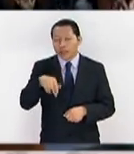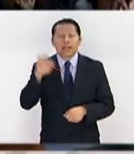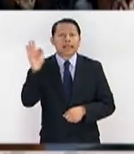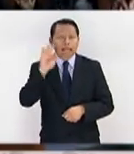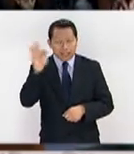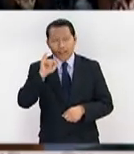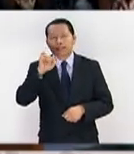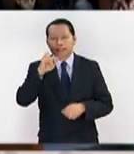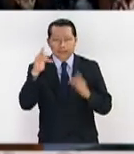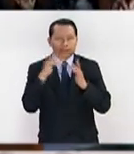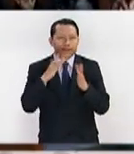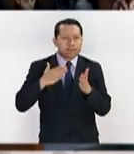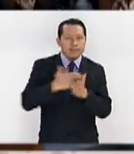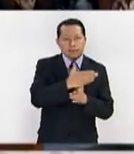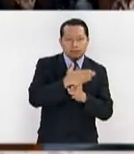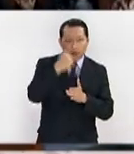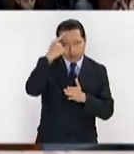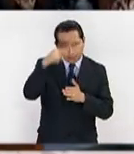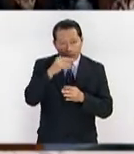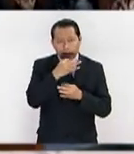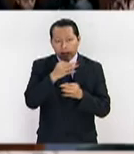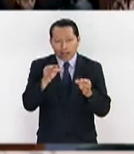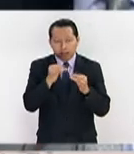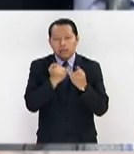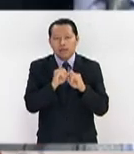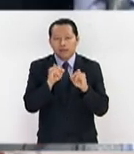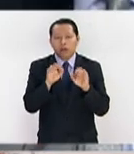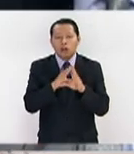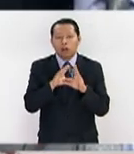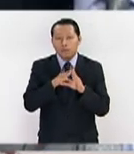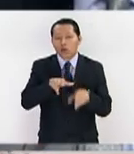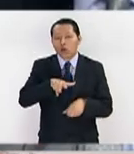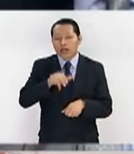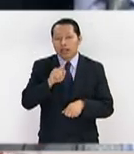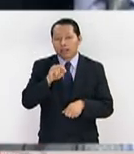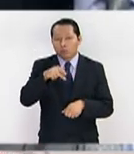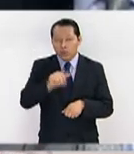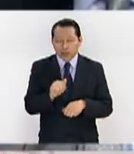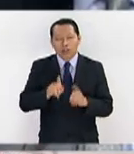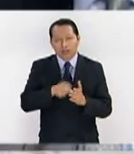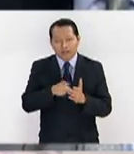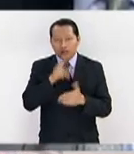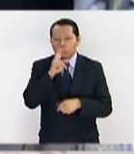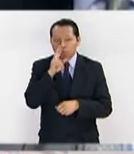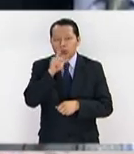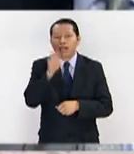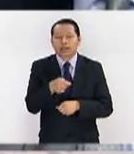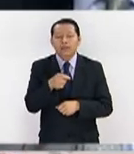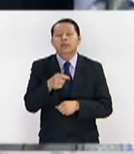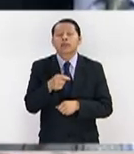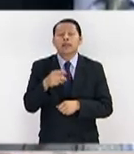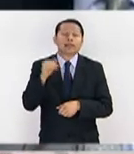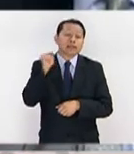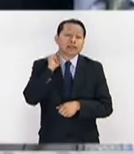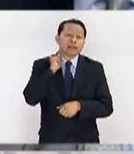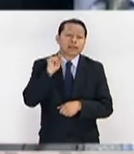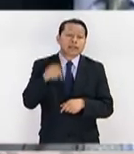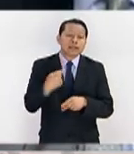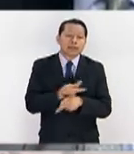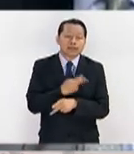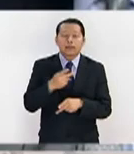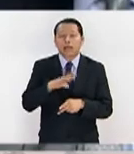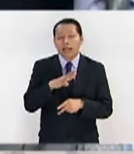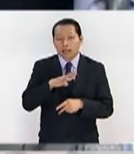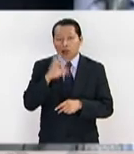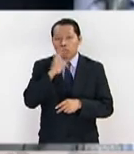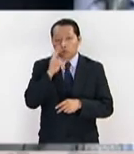haber intervenido en la declaración de independencia de Cataluña, otra vez Rusia. De acuerdo con los senadores, el hecho de que el